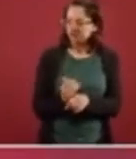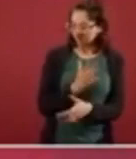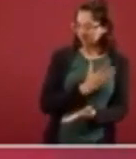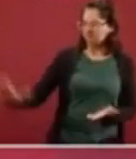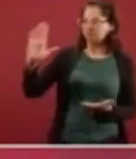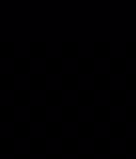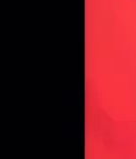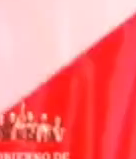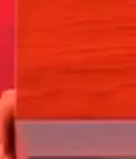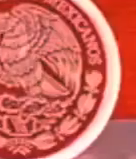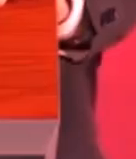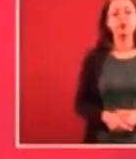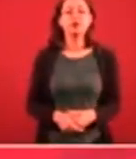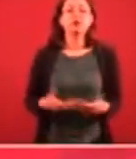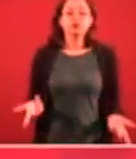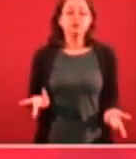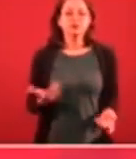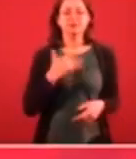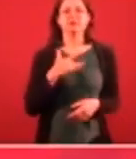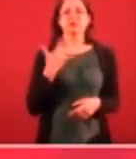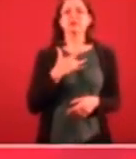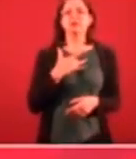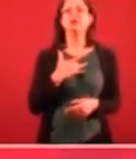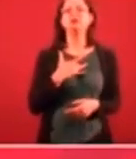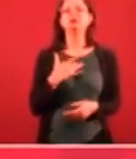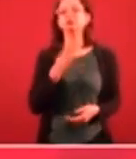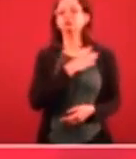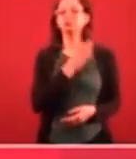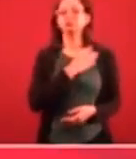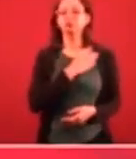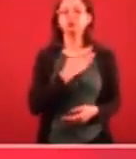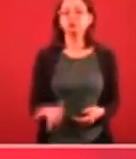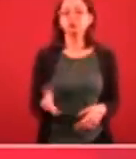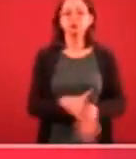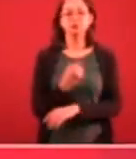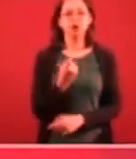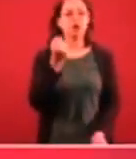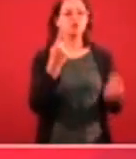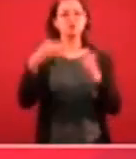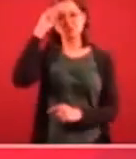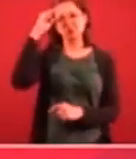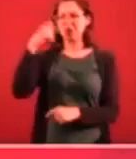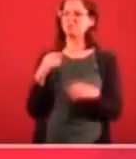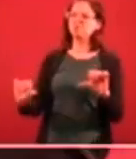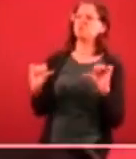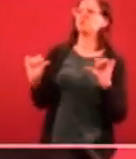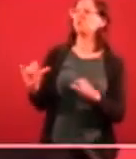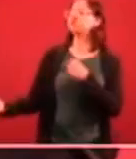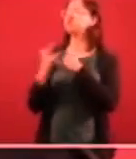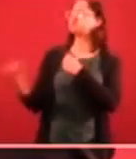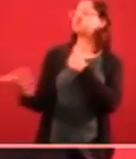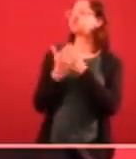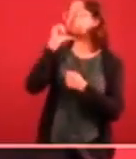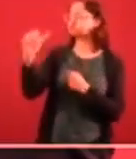marginal. En ese sentido, es muy bueno esto, para que los que se sentían intocables y pensaban que con